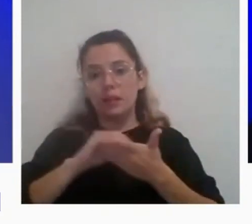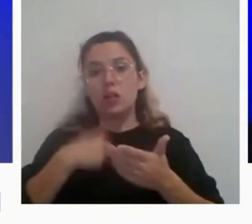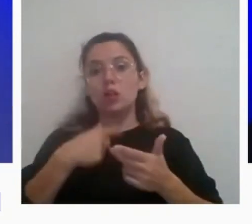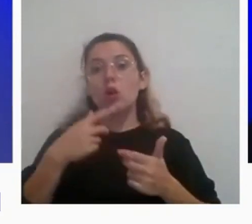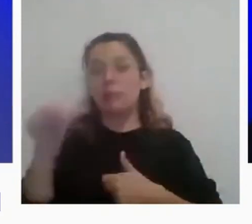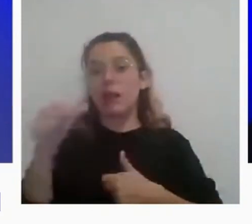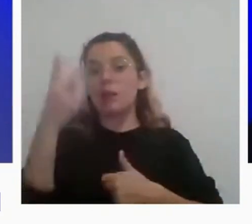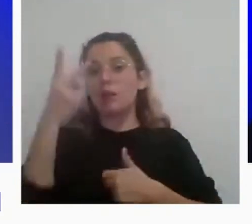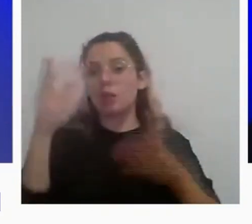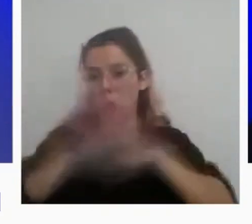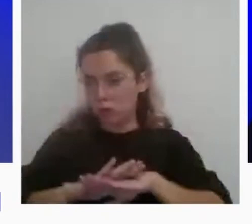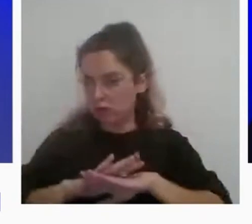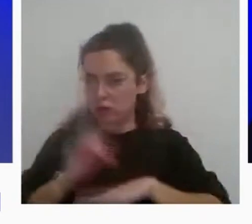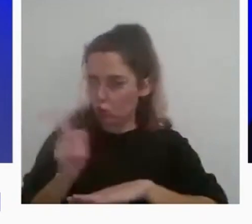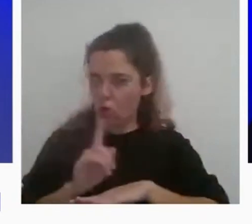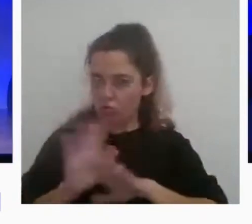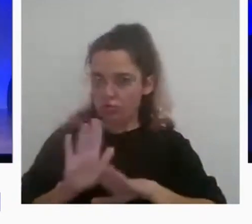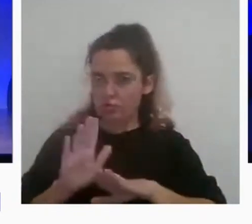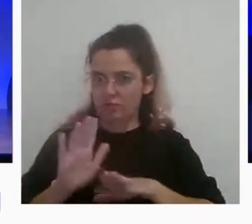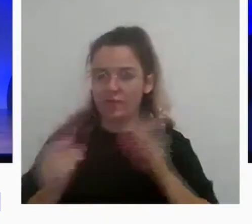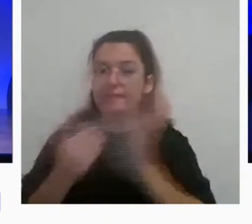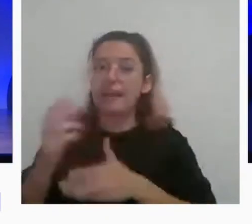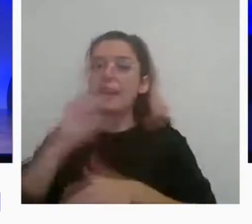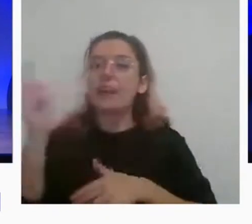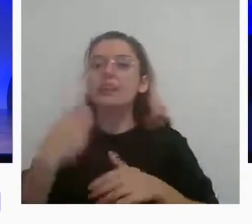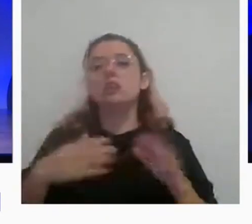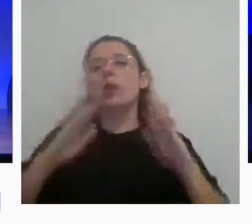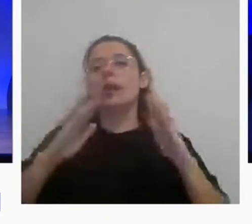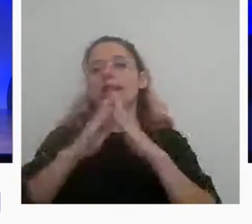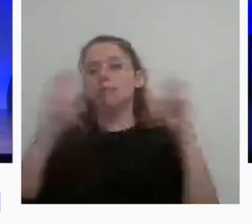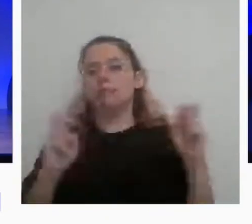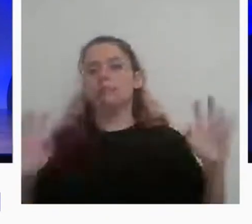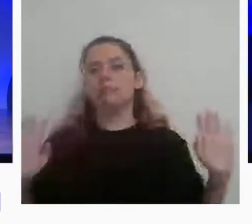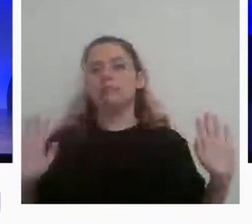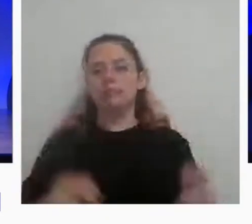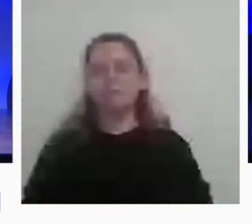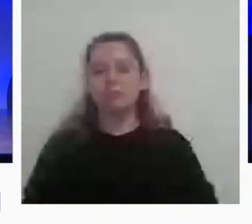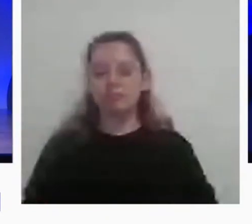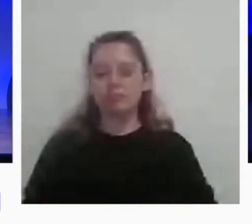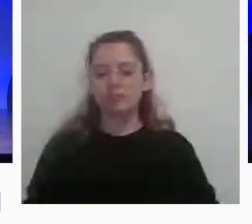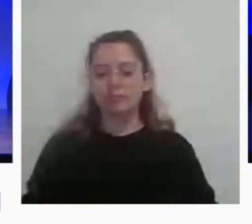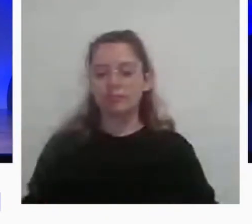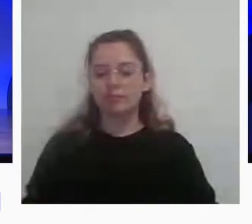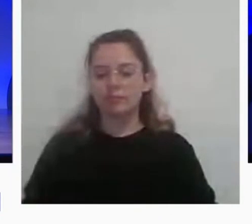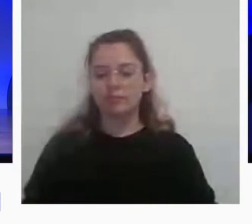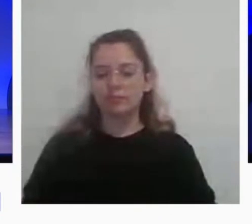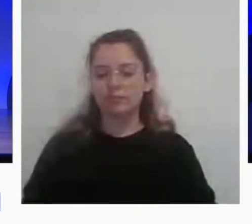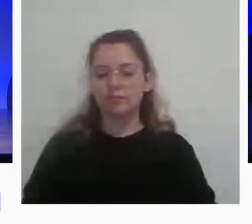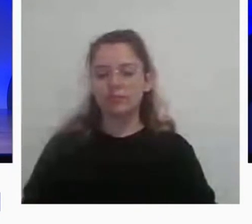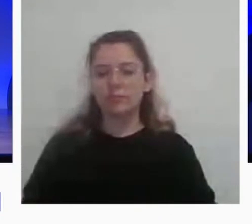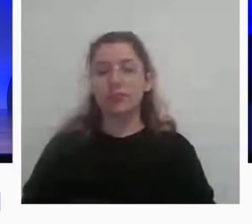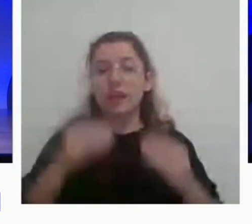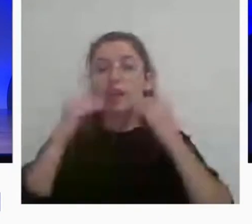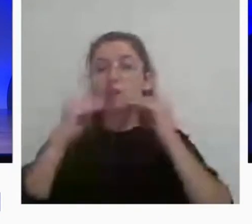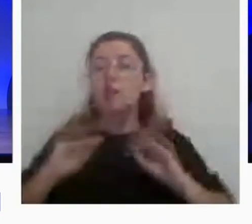lo demás en casa. Y ya son muchas. Me apasiona tu historia